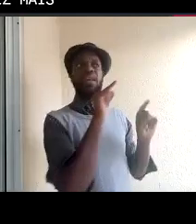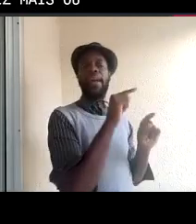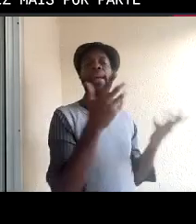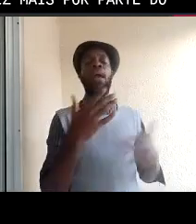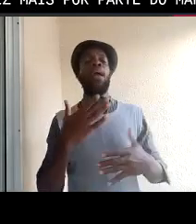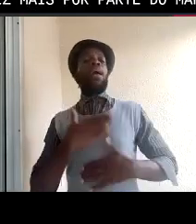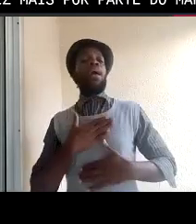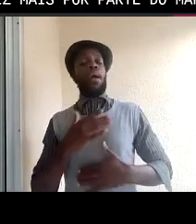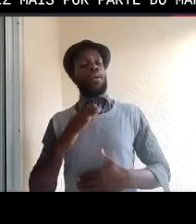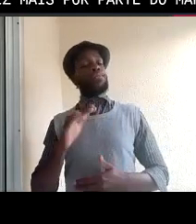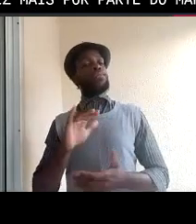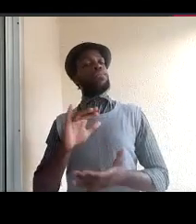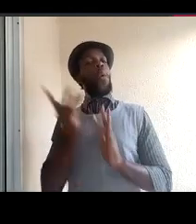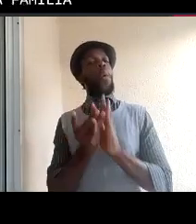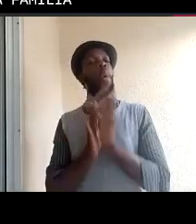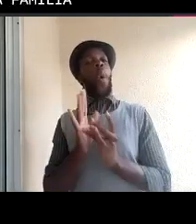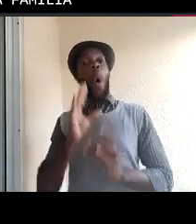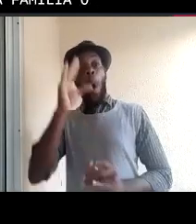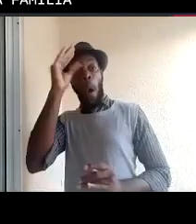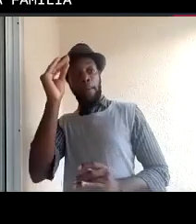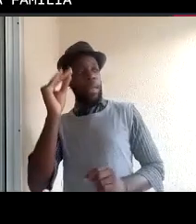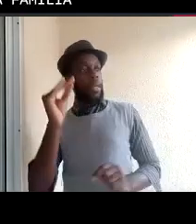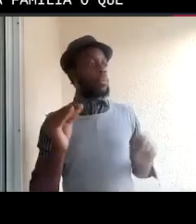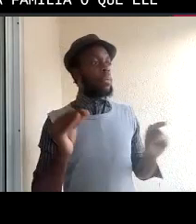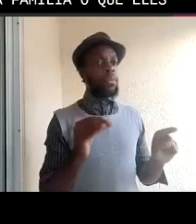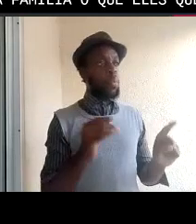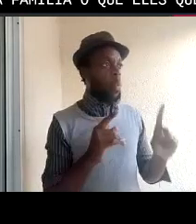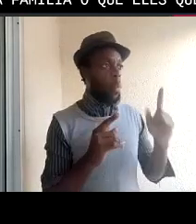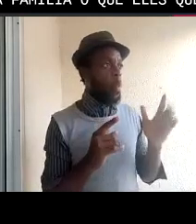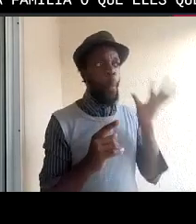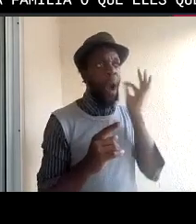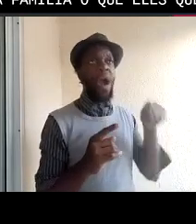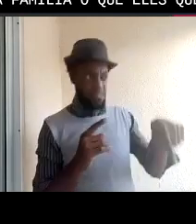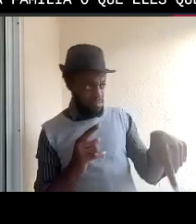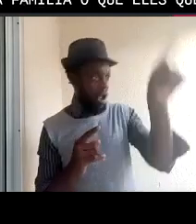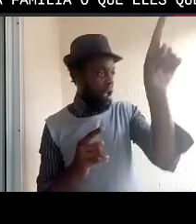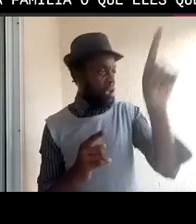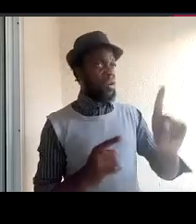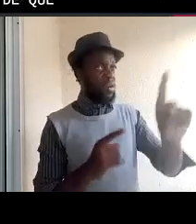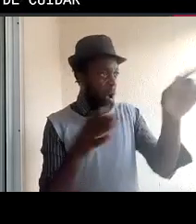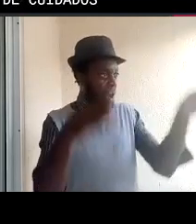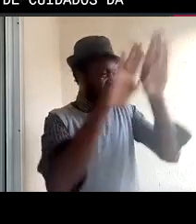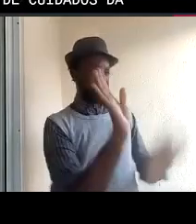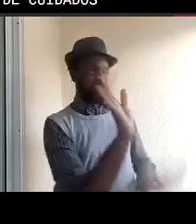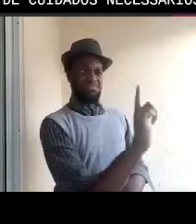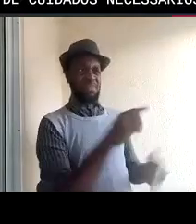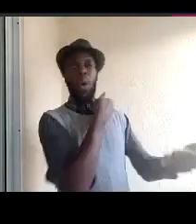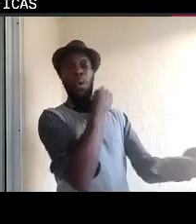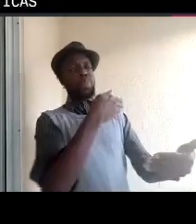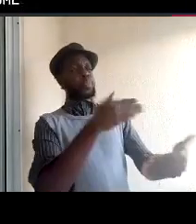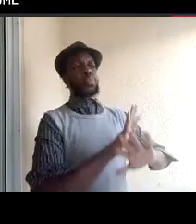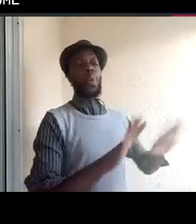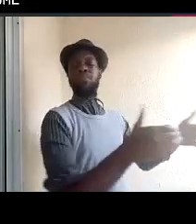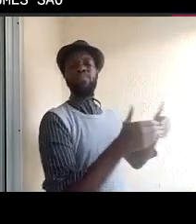la creencia de que este tipo de atención no es necesaria o no se apega a las costumbres, son más prominentes en Nepal